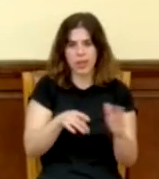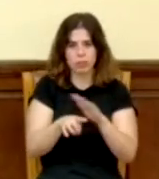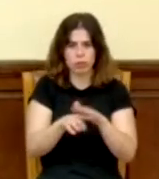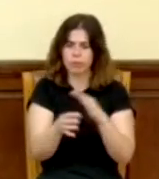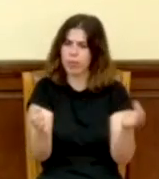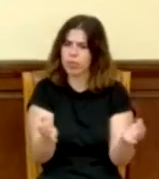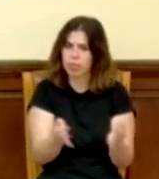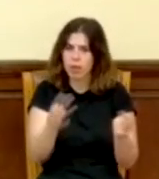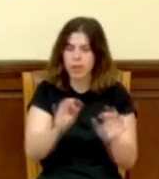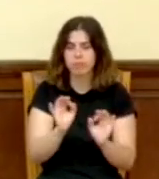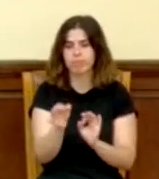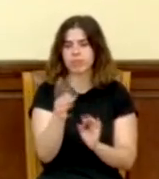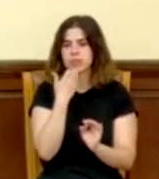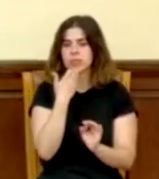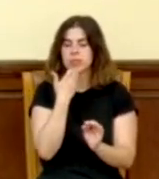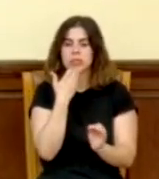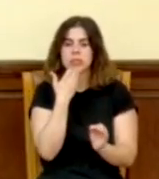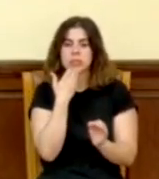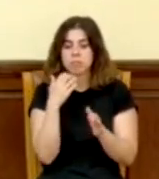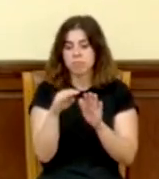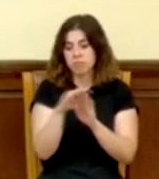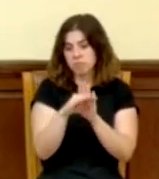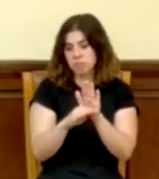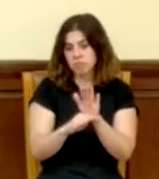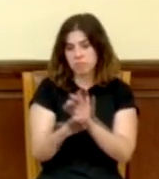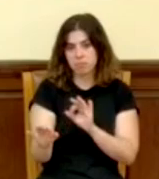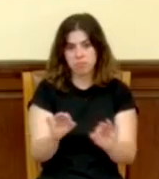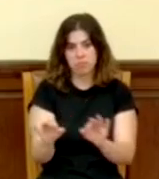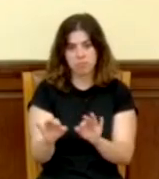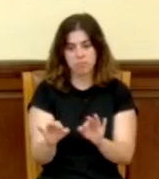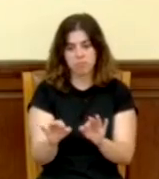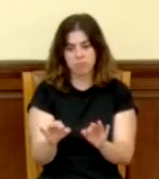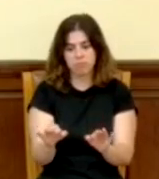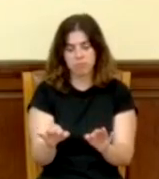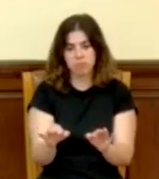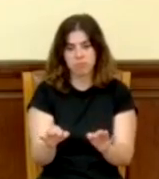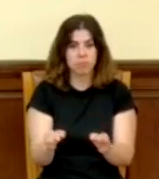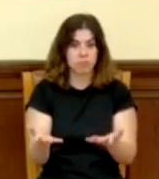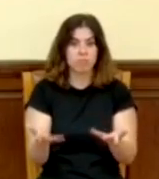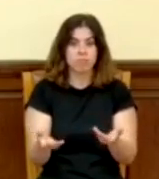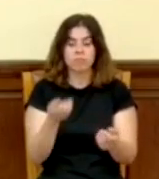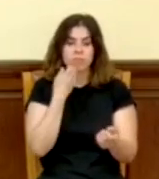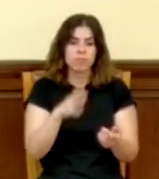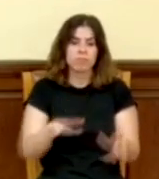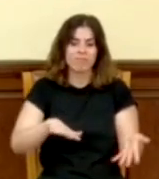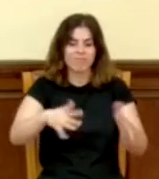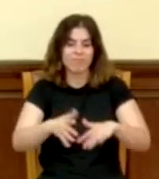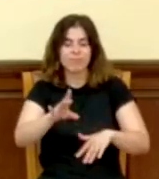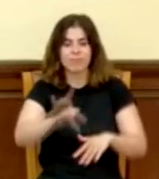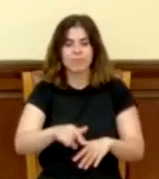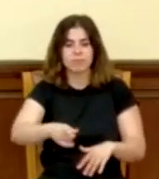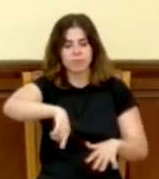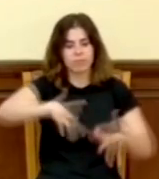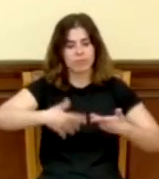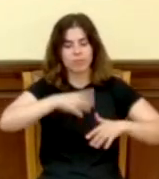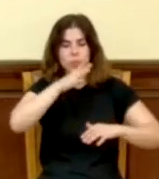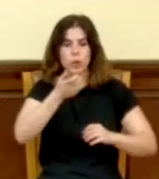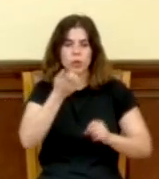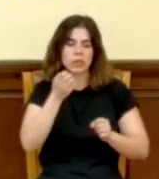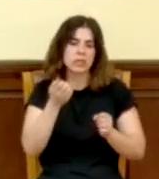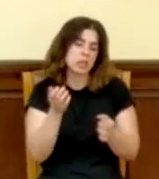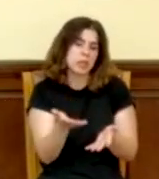si todo lo que han proyectado lo llevan a cabo, pues será un punto que se puedan poner. Nosotros nos alegraremos de la parte que consideramos